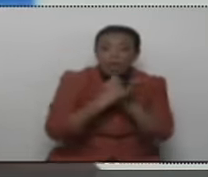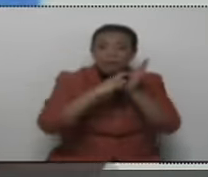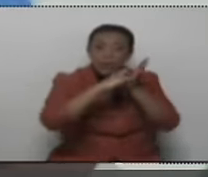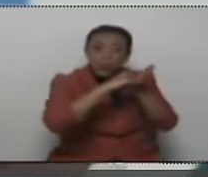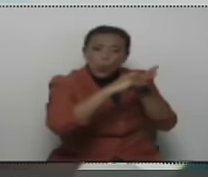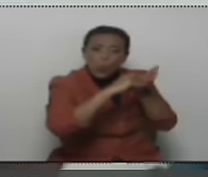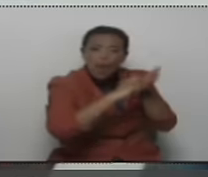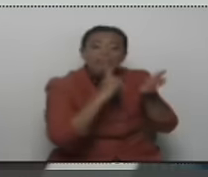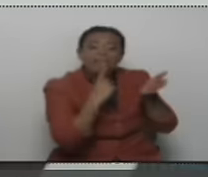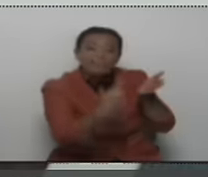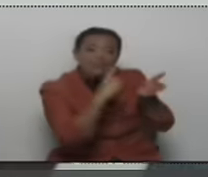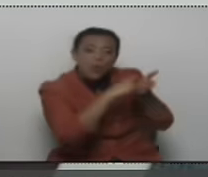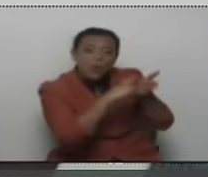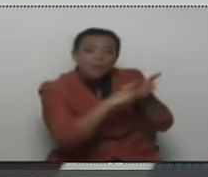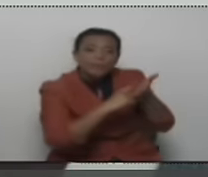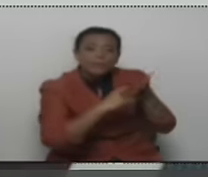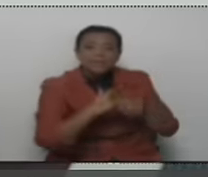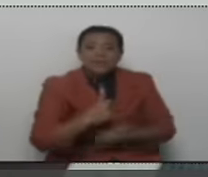el calibre,